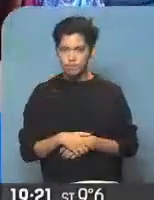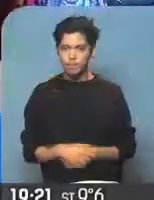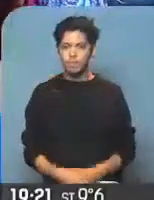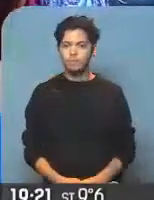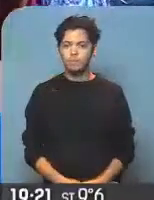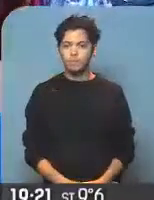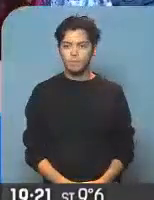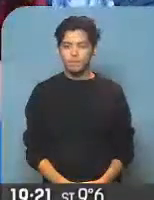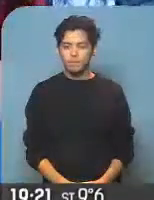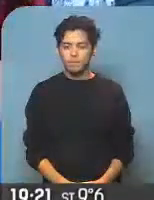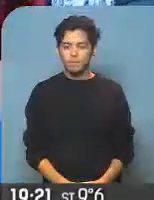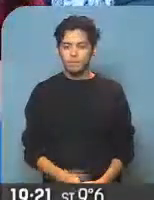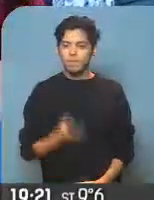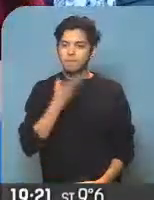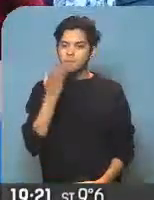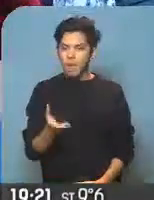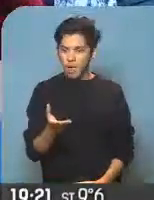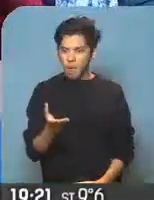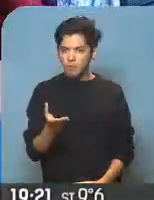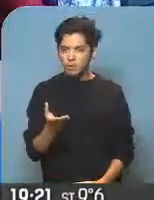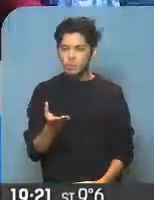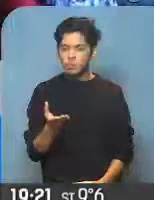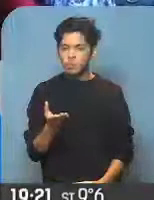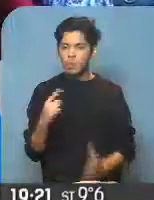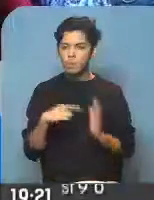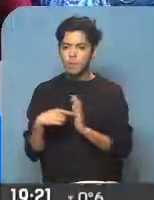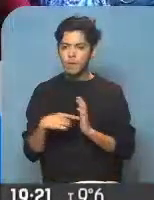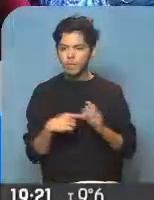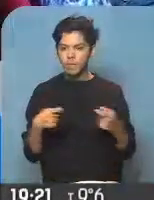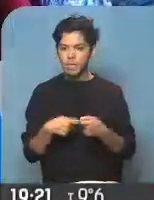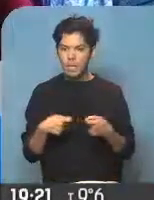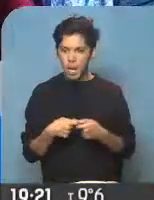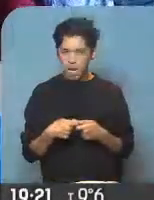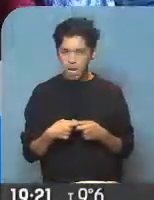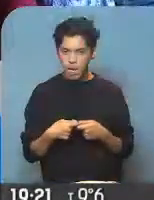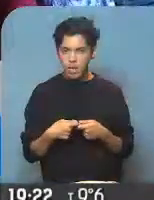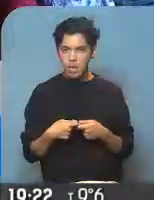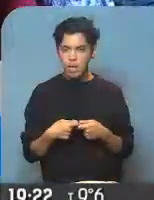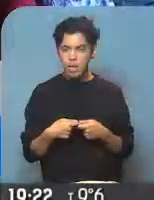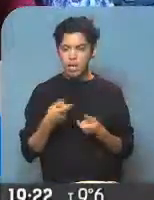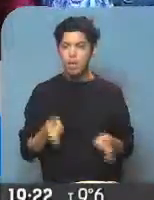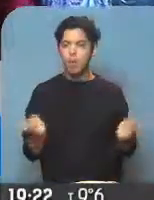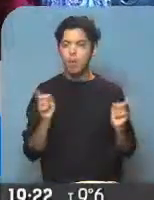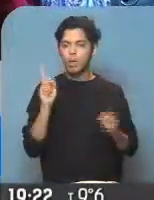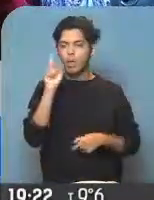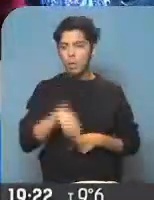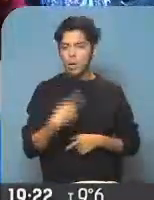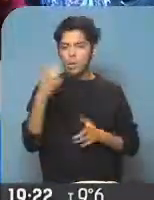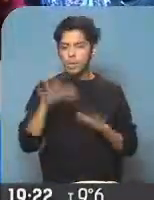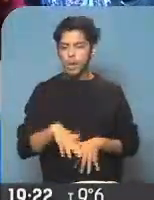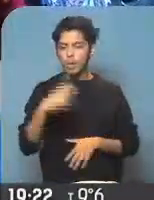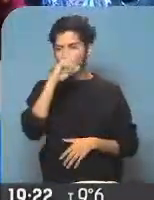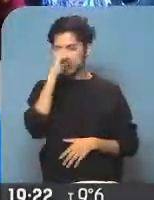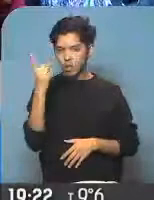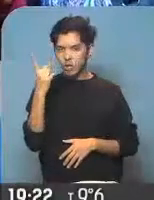Y exigimos a las centrales sindicales que convoquen a un paro nacional y un